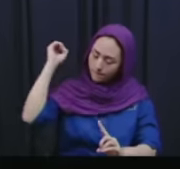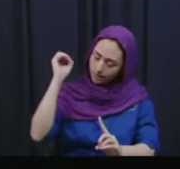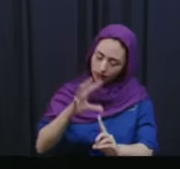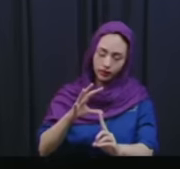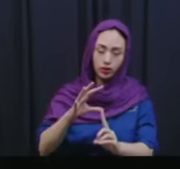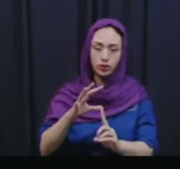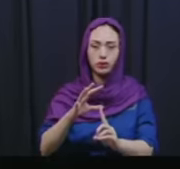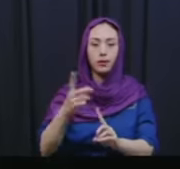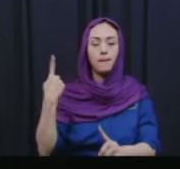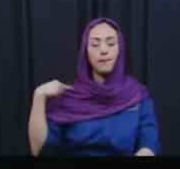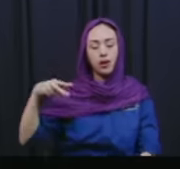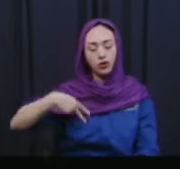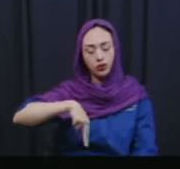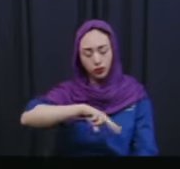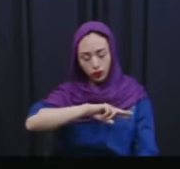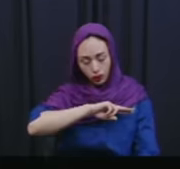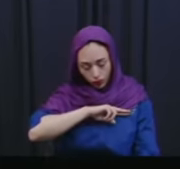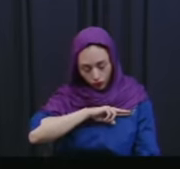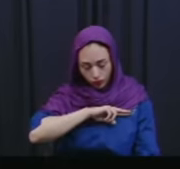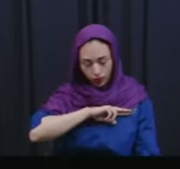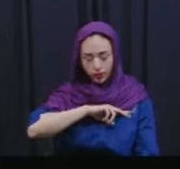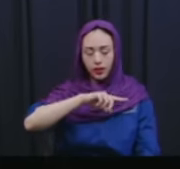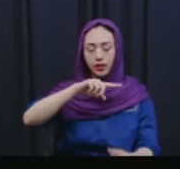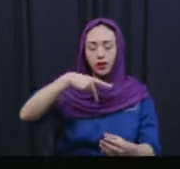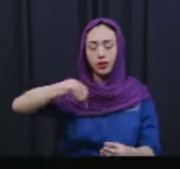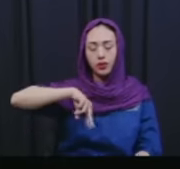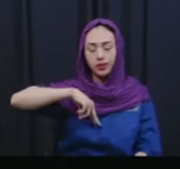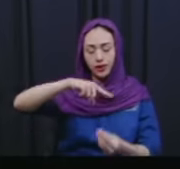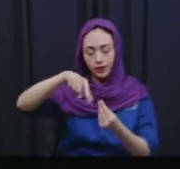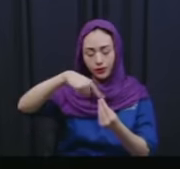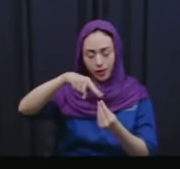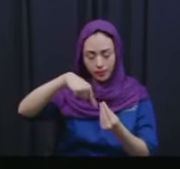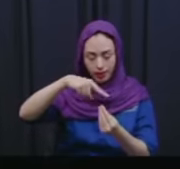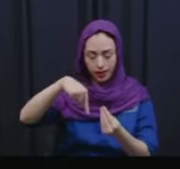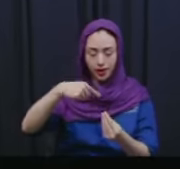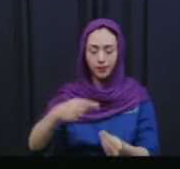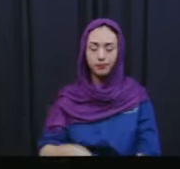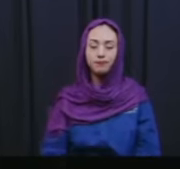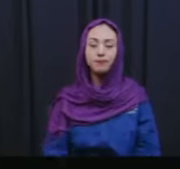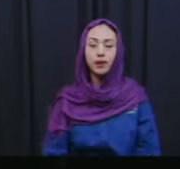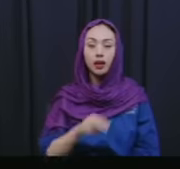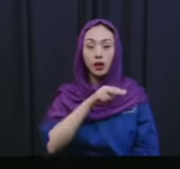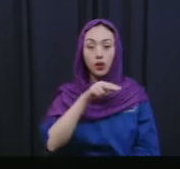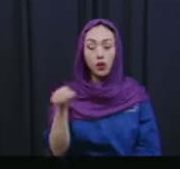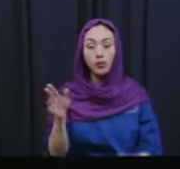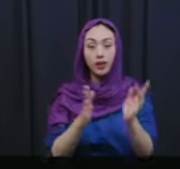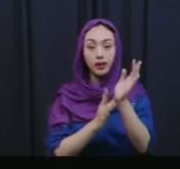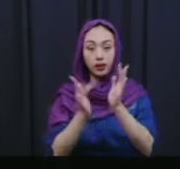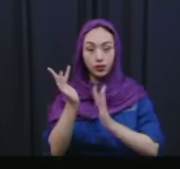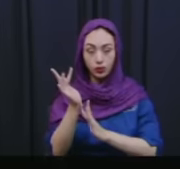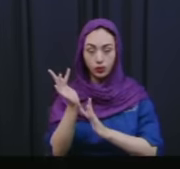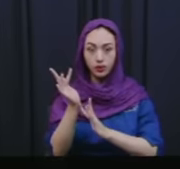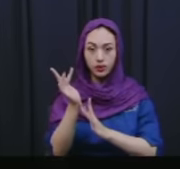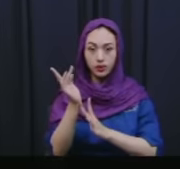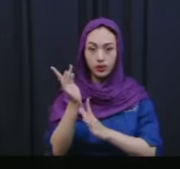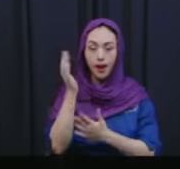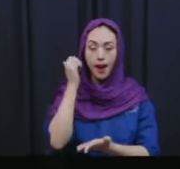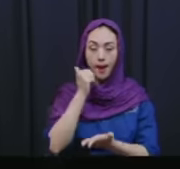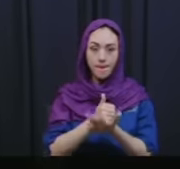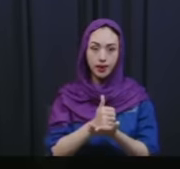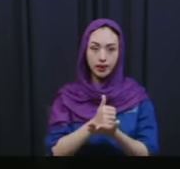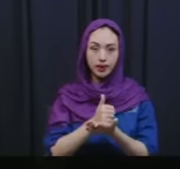uno para nosotros para nuestra familia y para donde vayamos a estar señor en el nombre de Jesús Señor